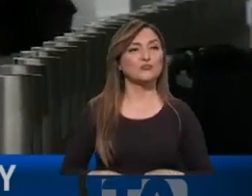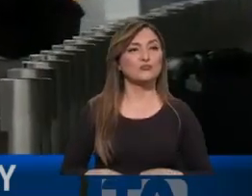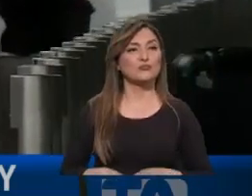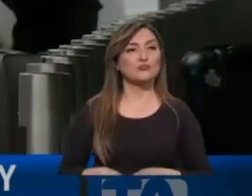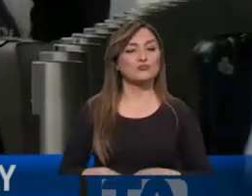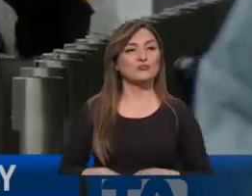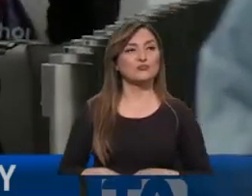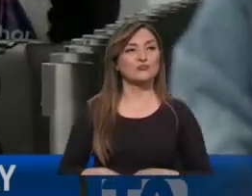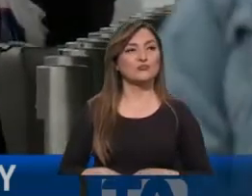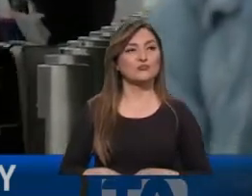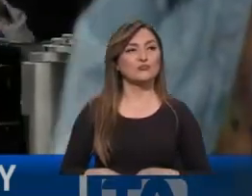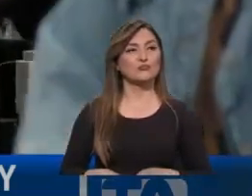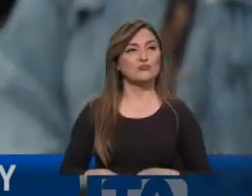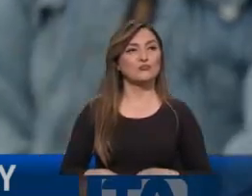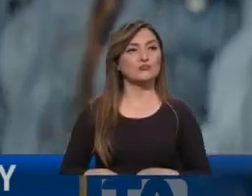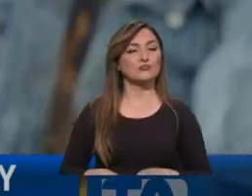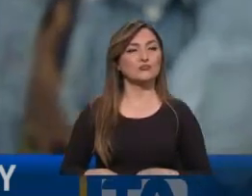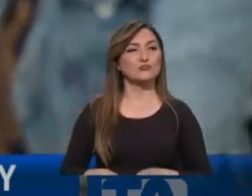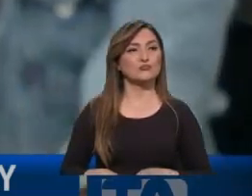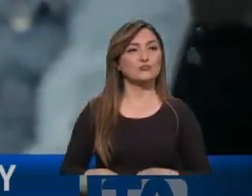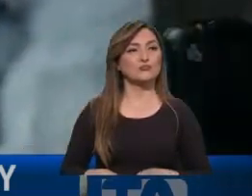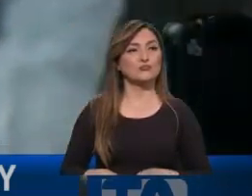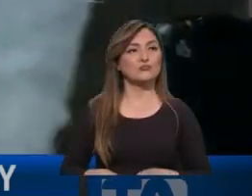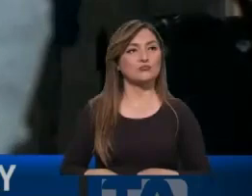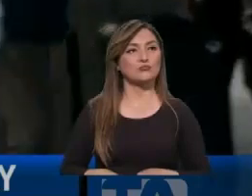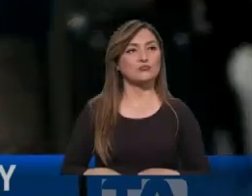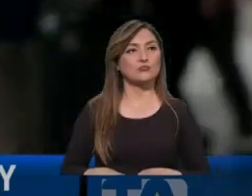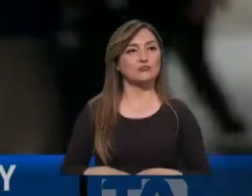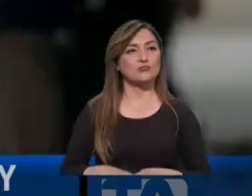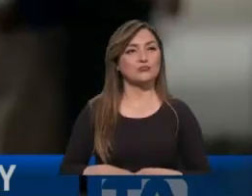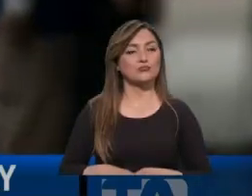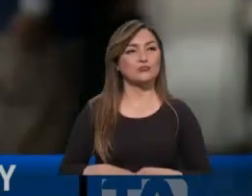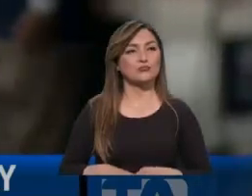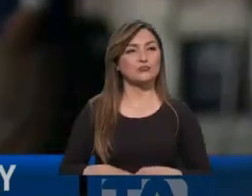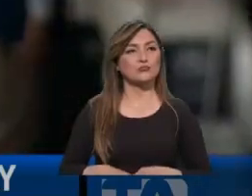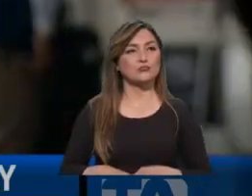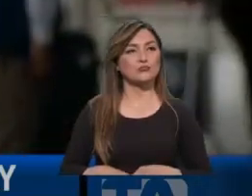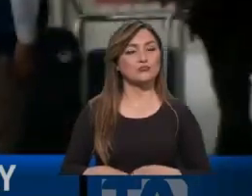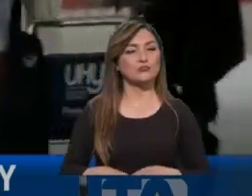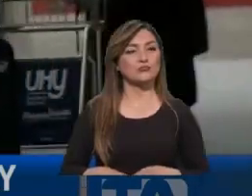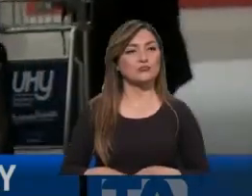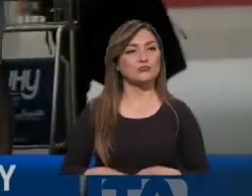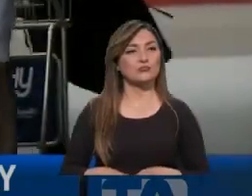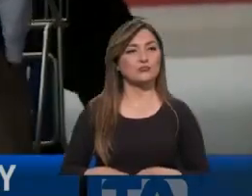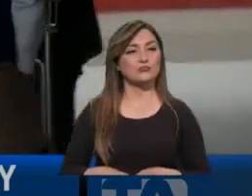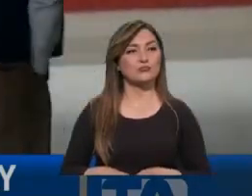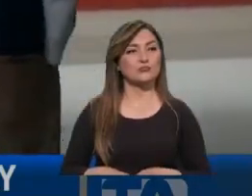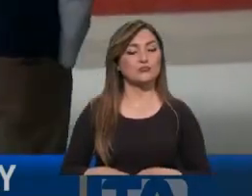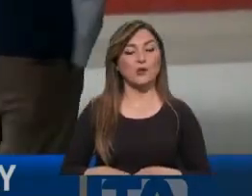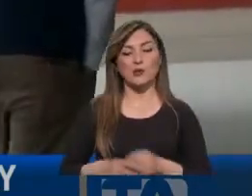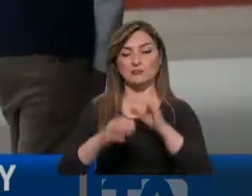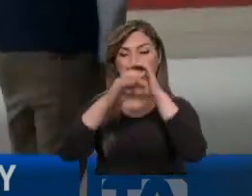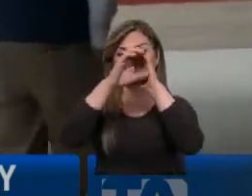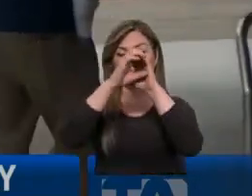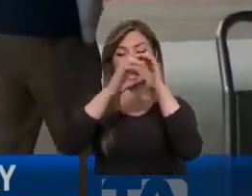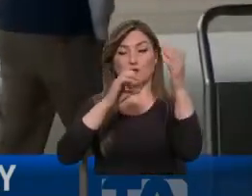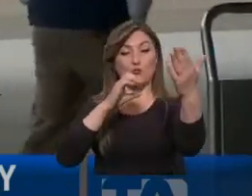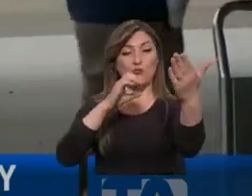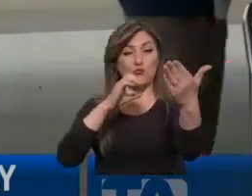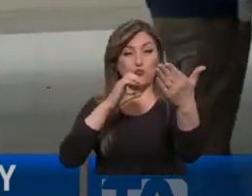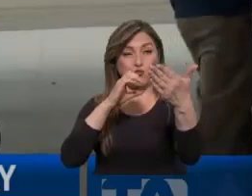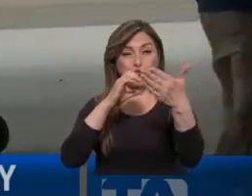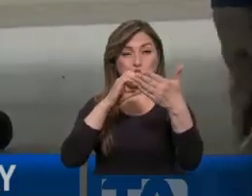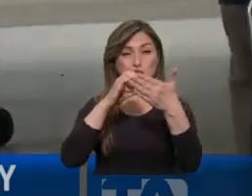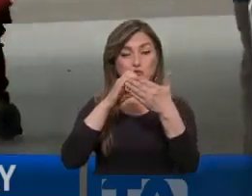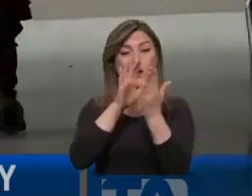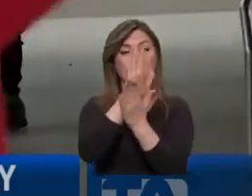acompañar para tener esas imágenes exclusivas, como tiene que ser la señal de Teleamazonas, acompañando al equipo tricolor, como